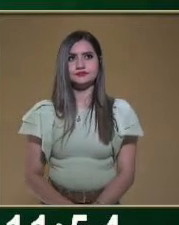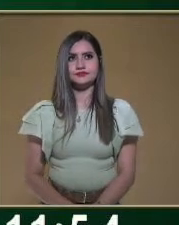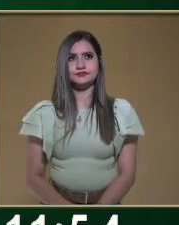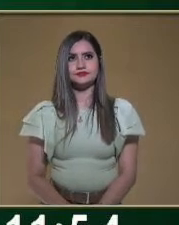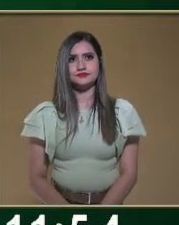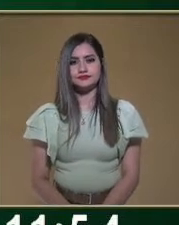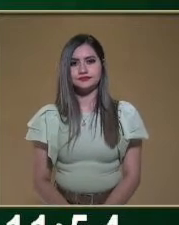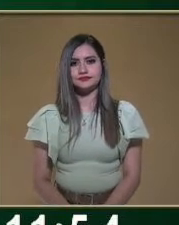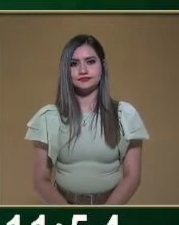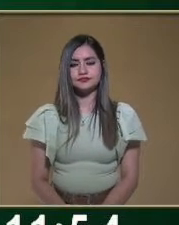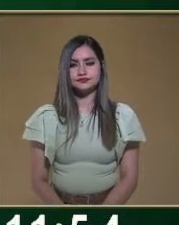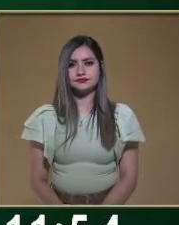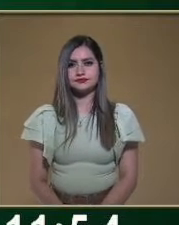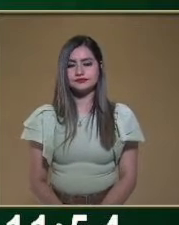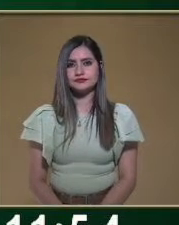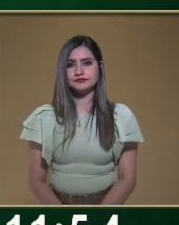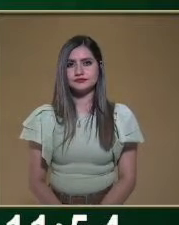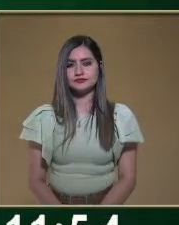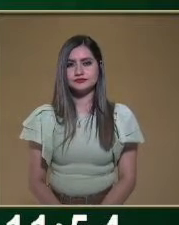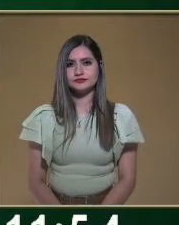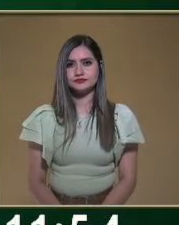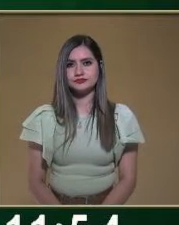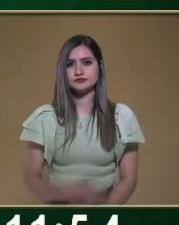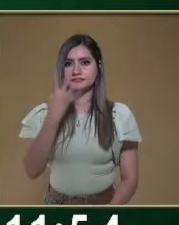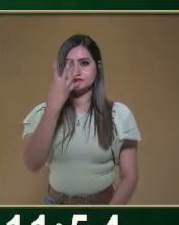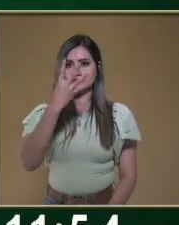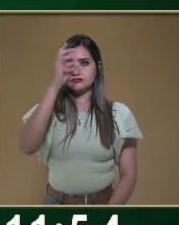tenemos que avanzar 4 hacia abajo.